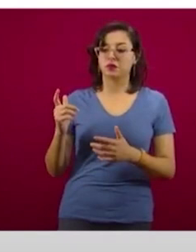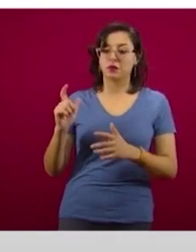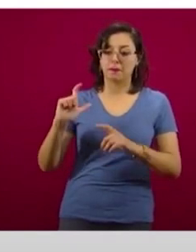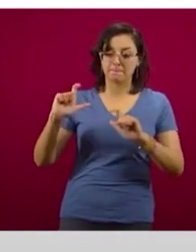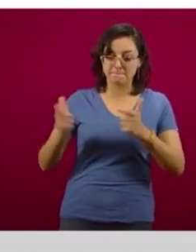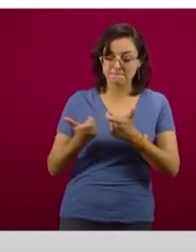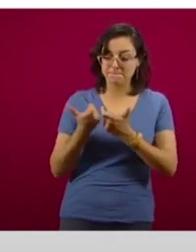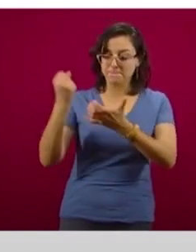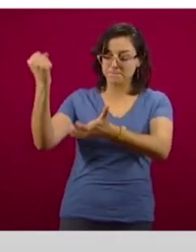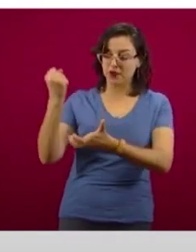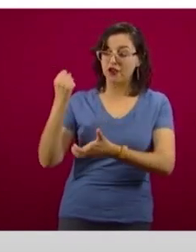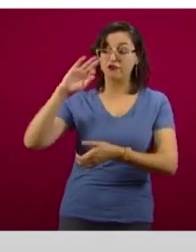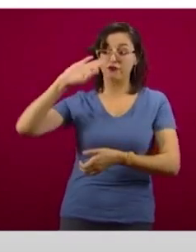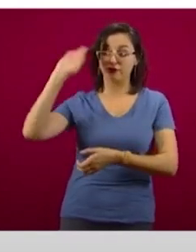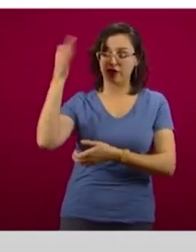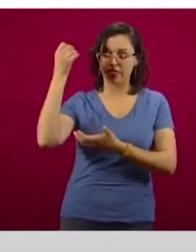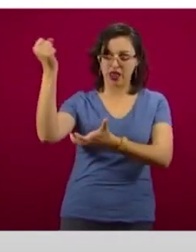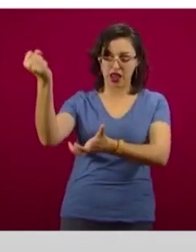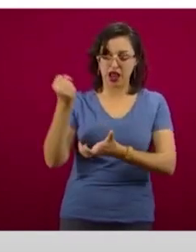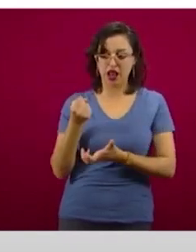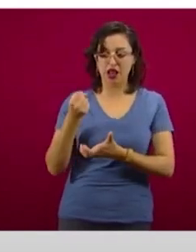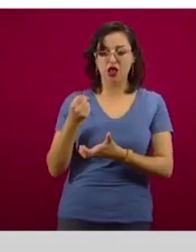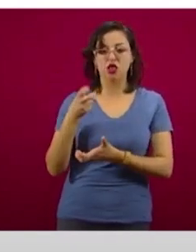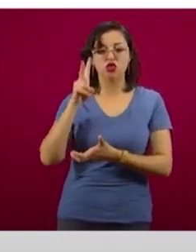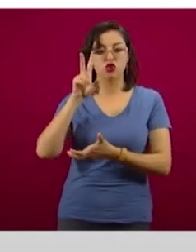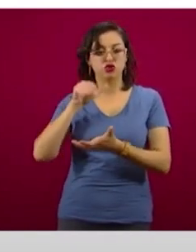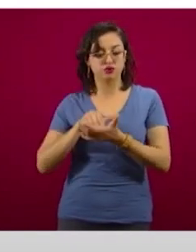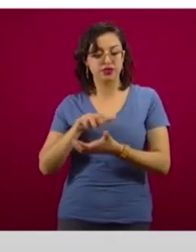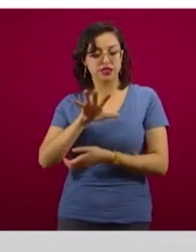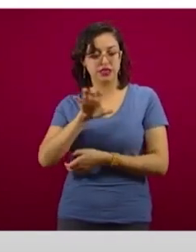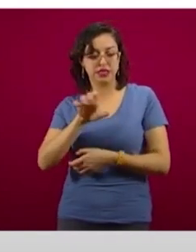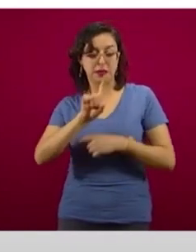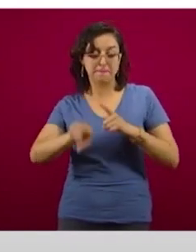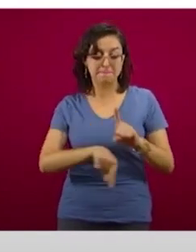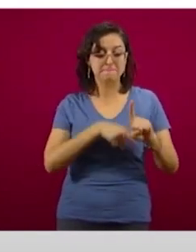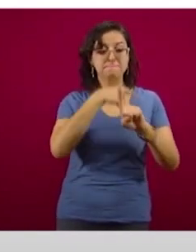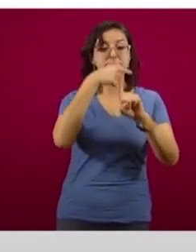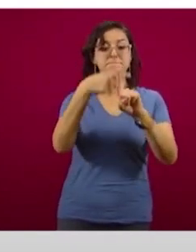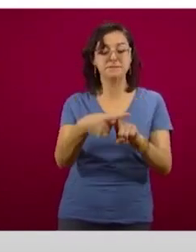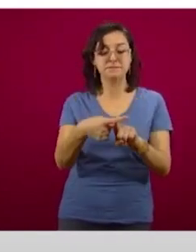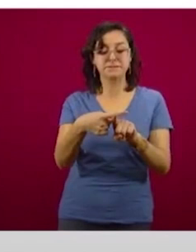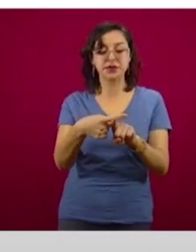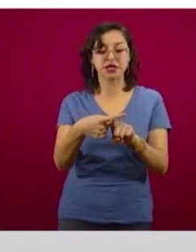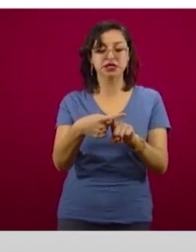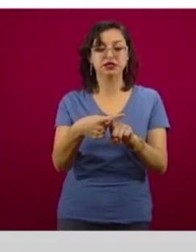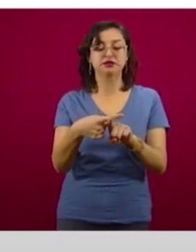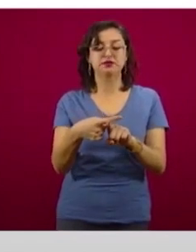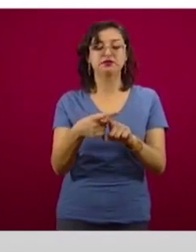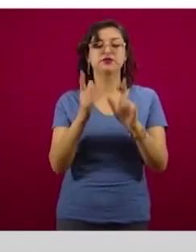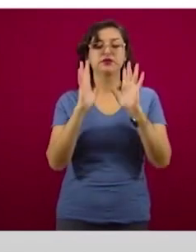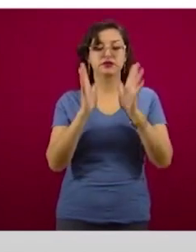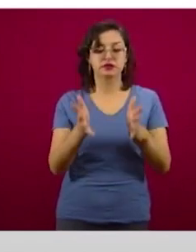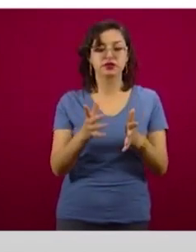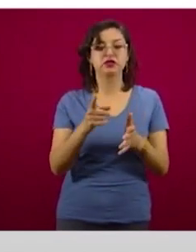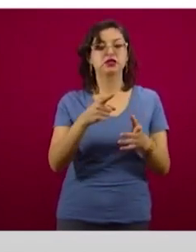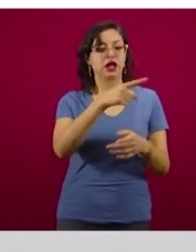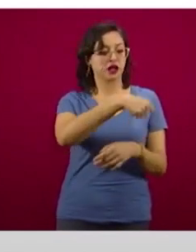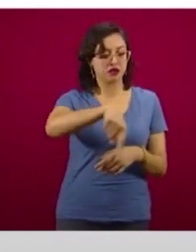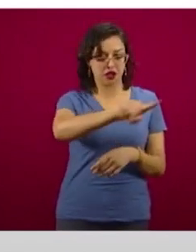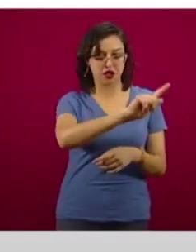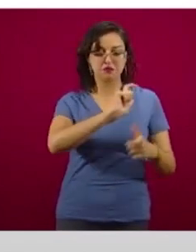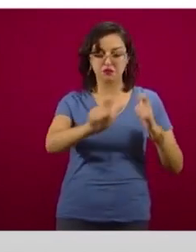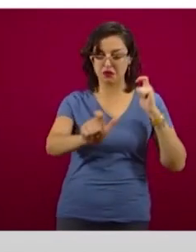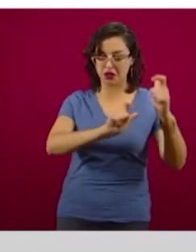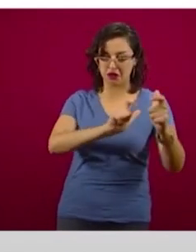presupuesto de egresos de la Federación, 2.500, más lo que estamos recibiendo ya de los reembolsos y la